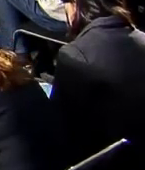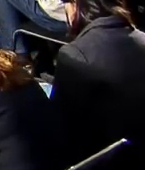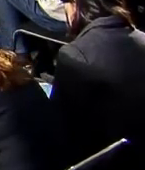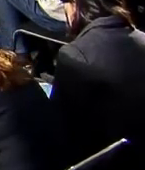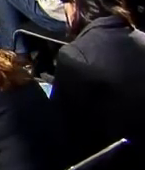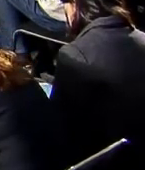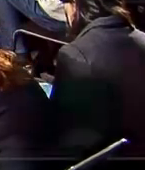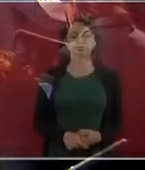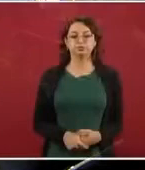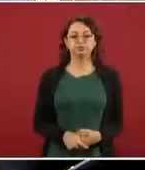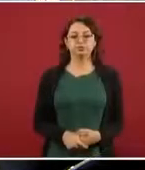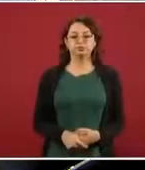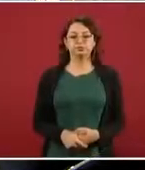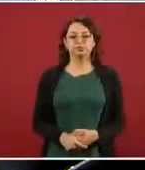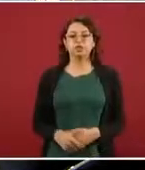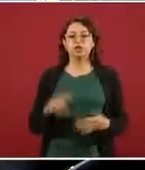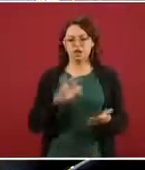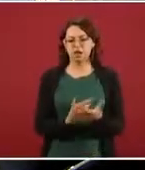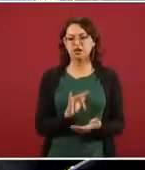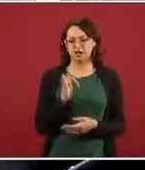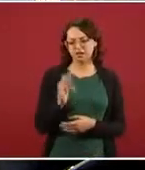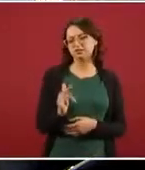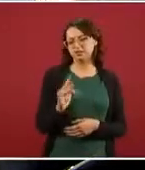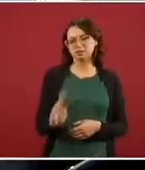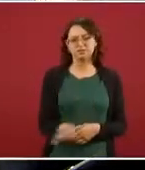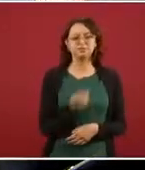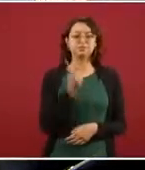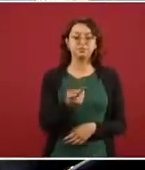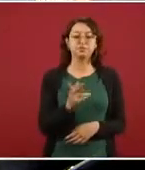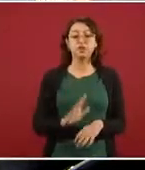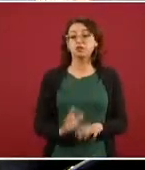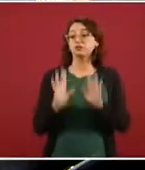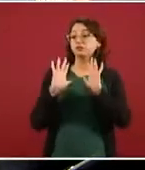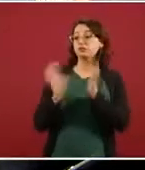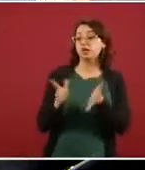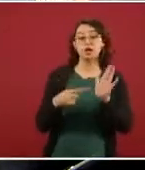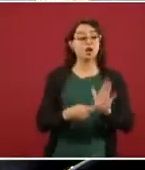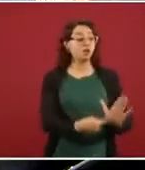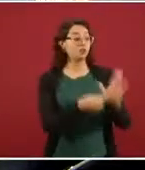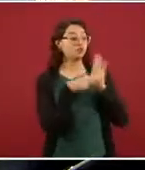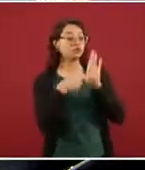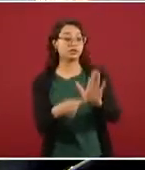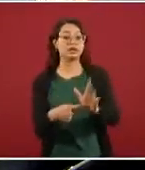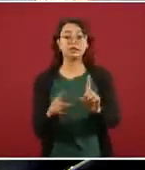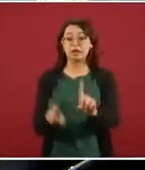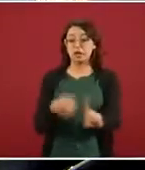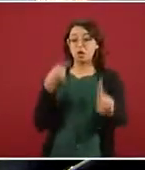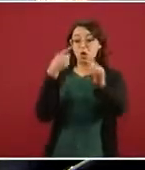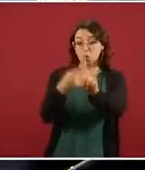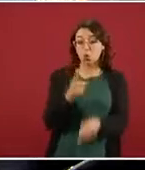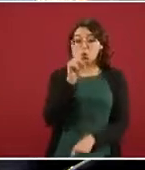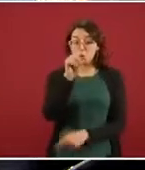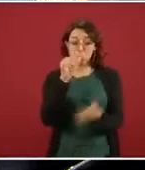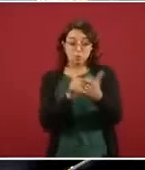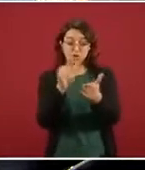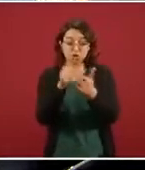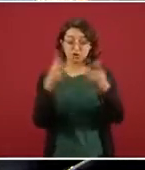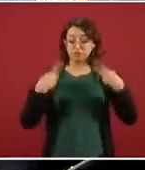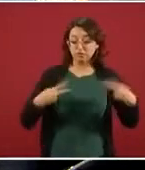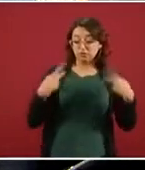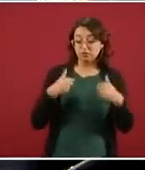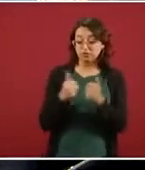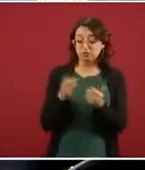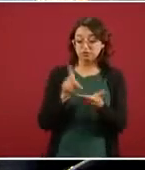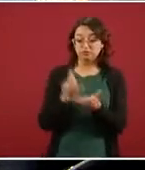Gracias por la pregunta. Efectivamente, todavía, como ya expusimos, no hemos llegado a la meta de 1 millón en personas con